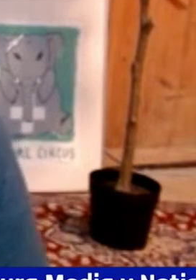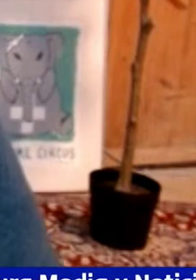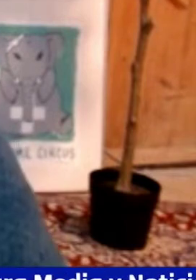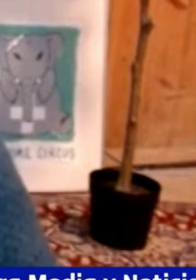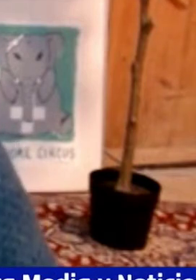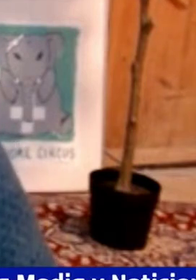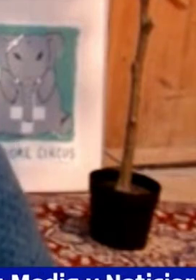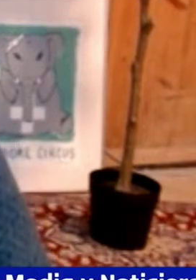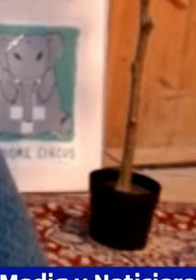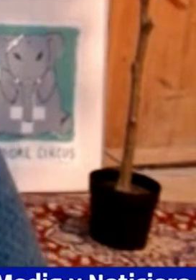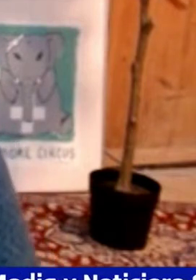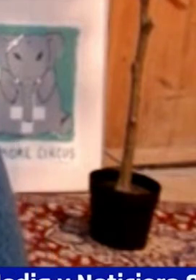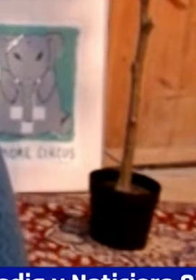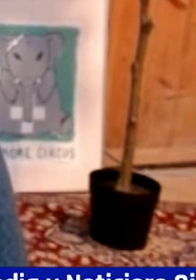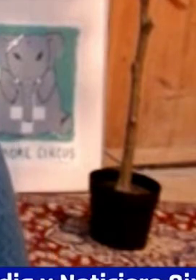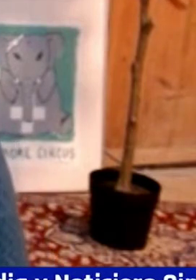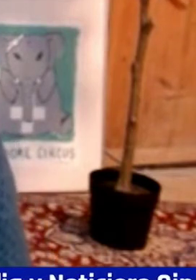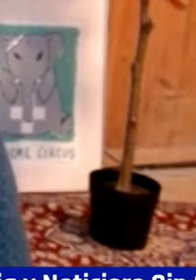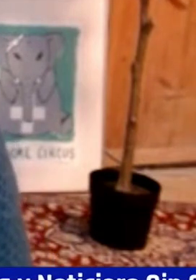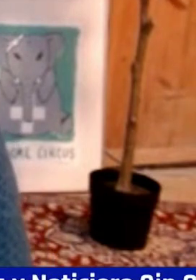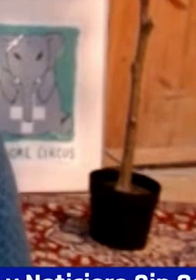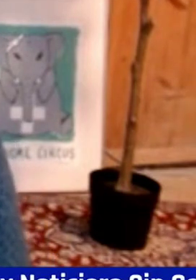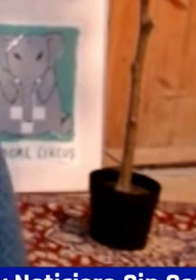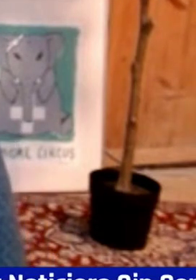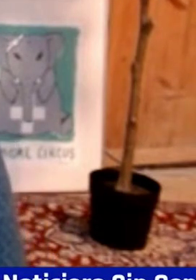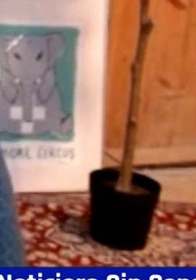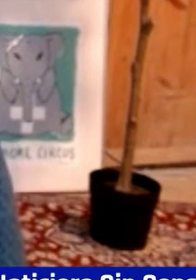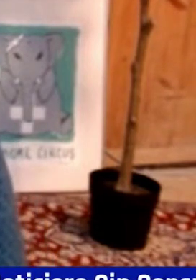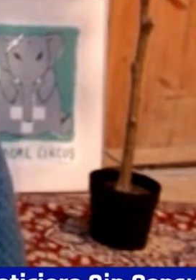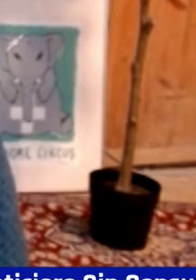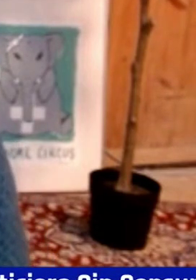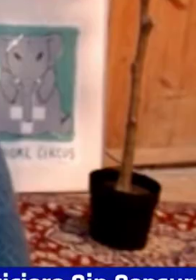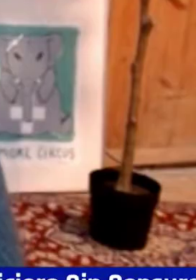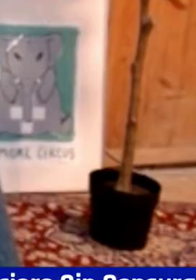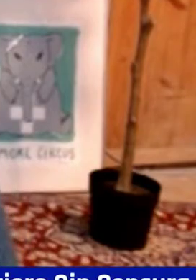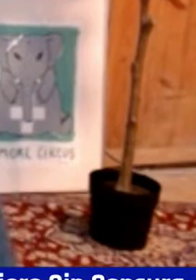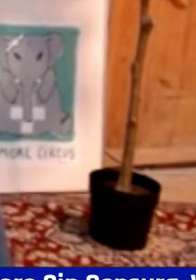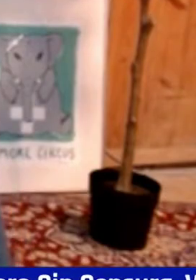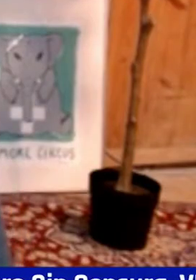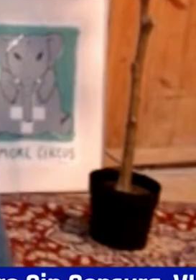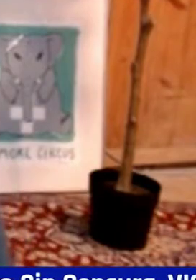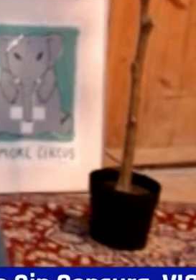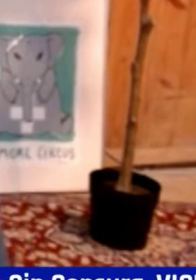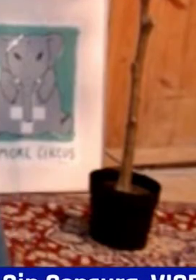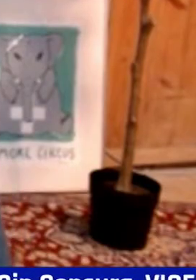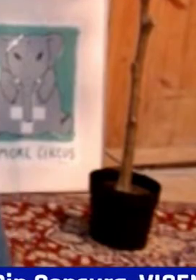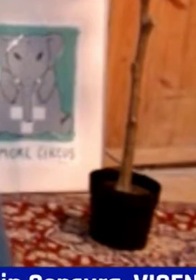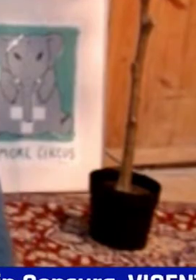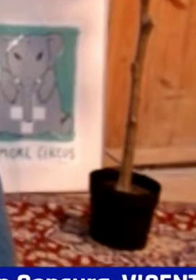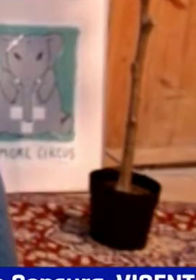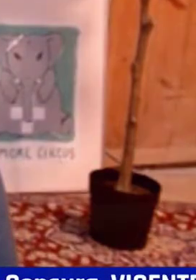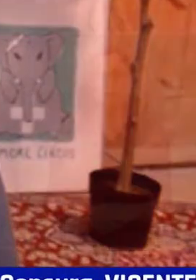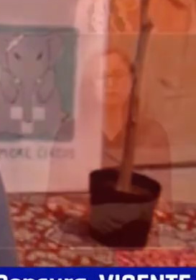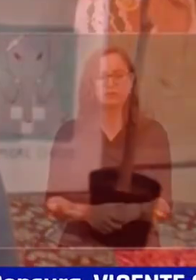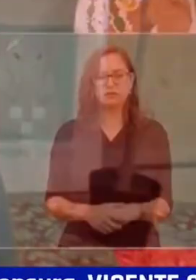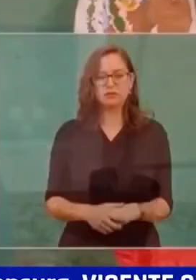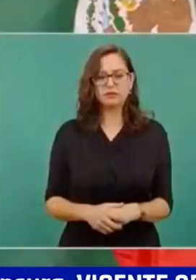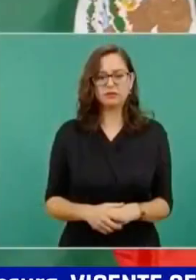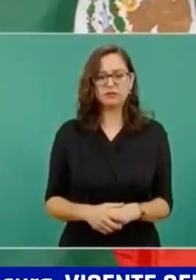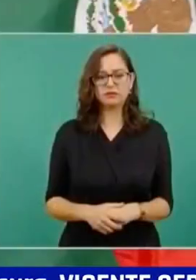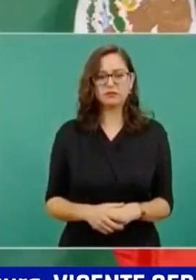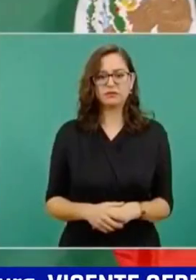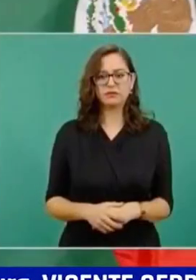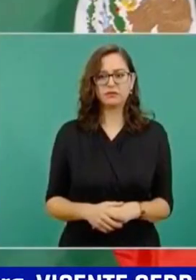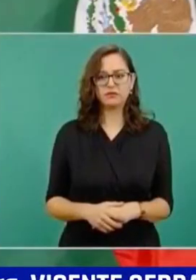ya para cerrar, porque es importante, y siempre tu análisis es fuerte en cuanto a este tipo de temas. Adelante, doña Ceci.